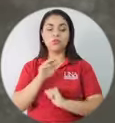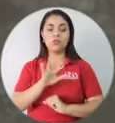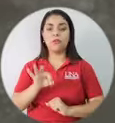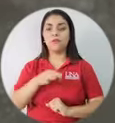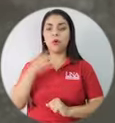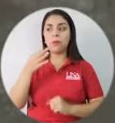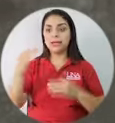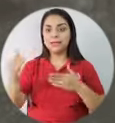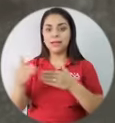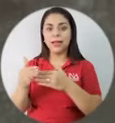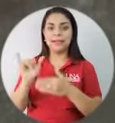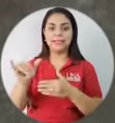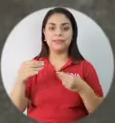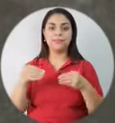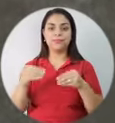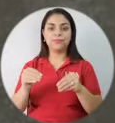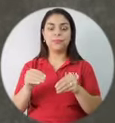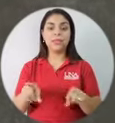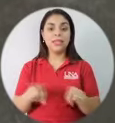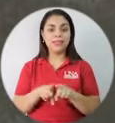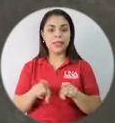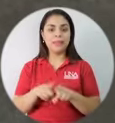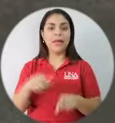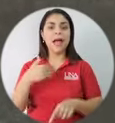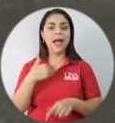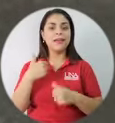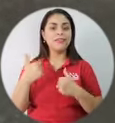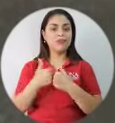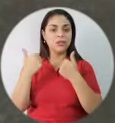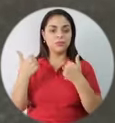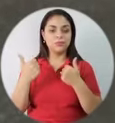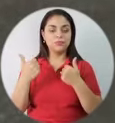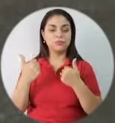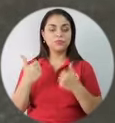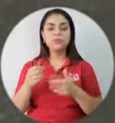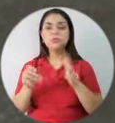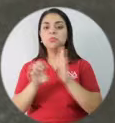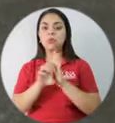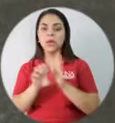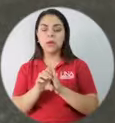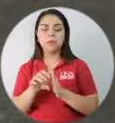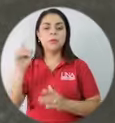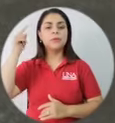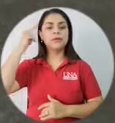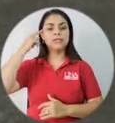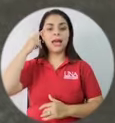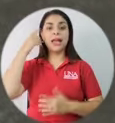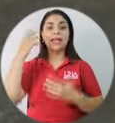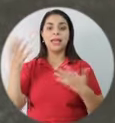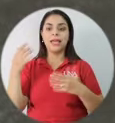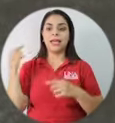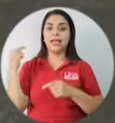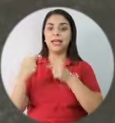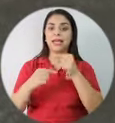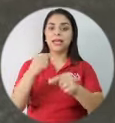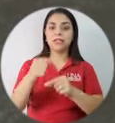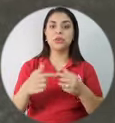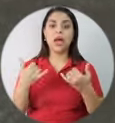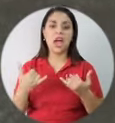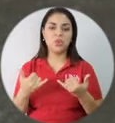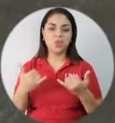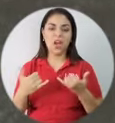mercado. Pero también hay retos y hay, por ejemplo, que tomar en cuenta que la generación actual, uno